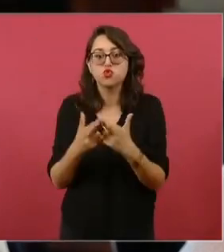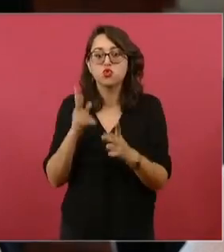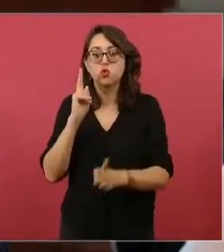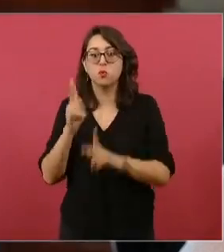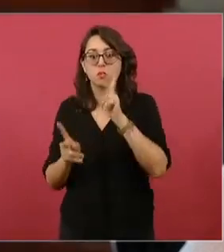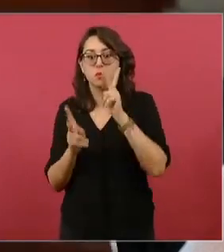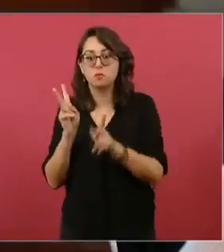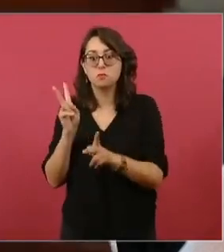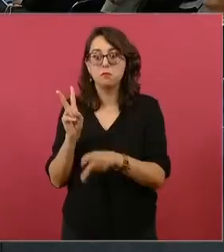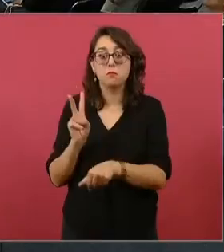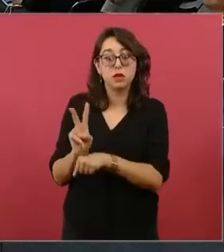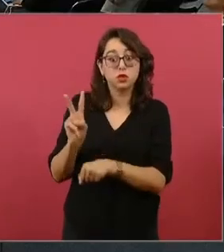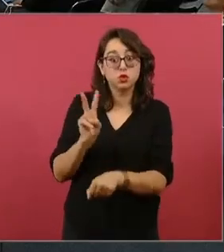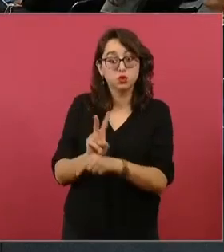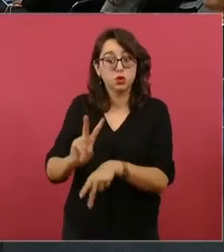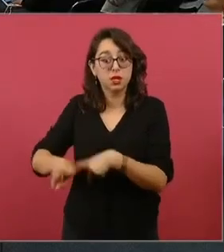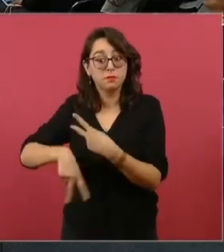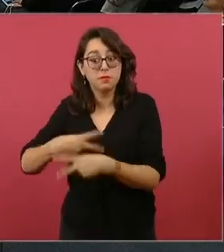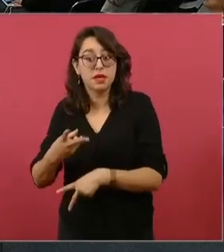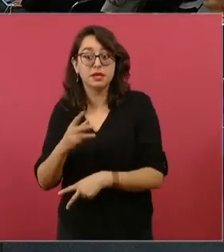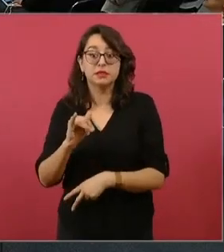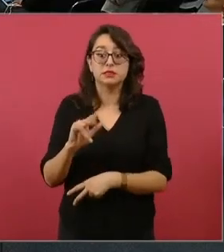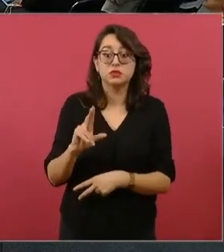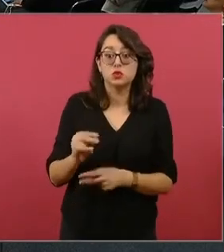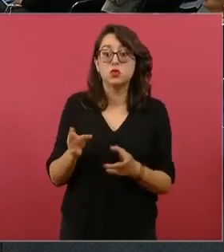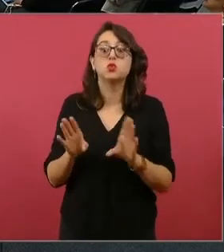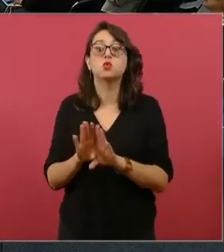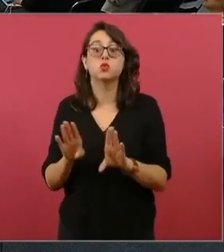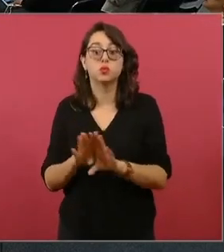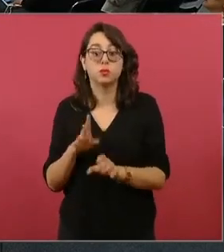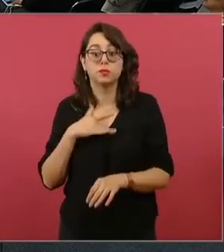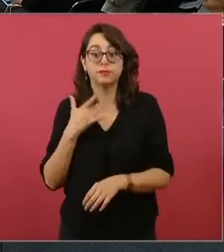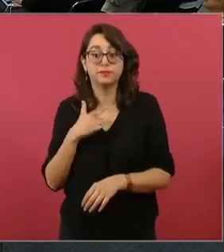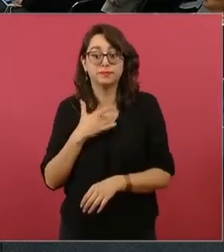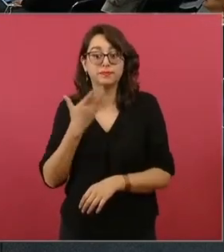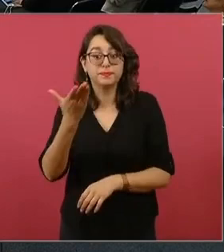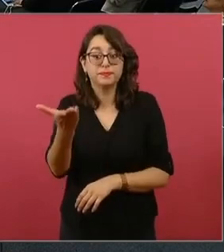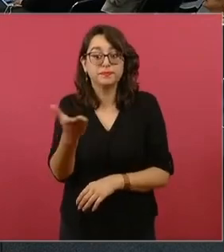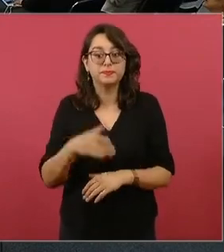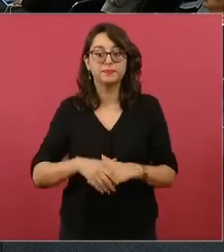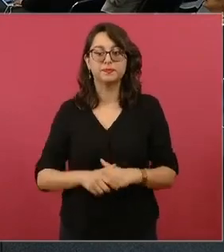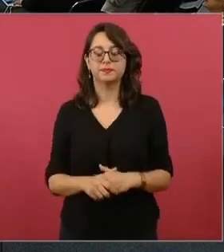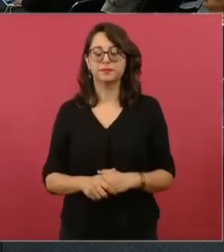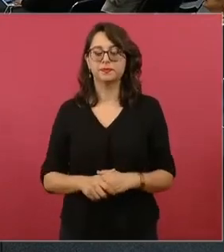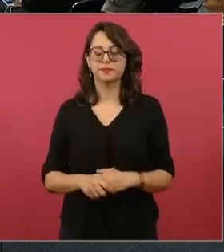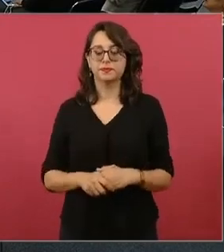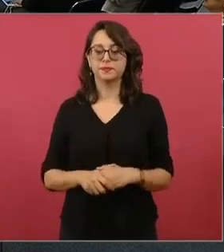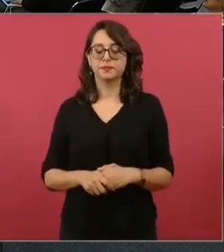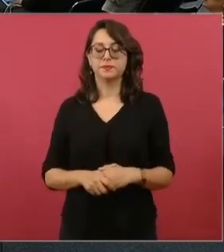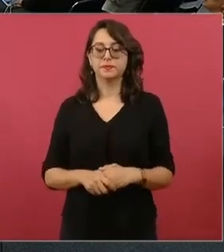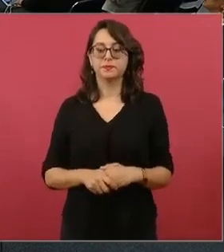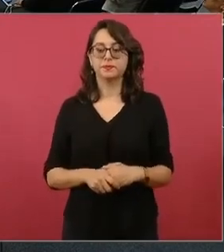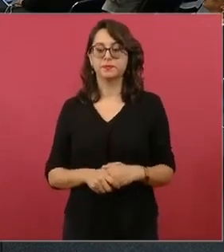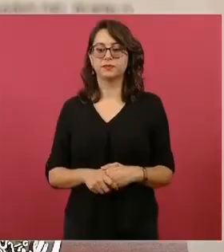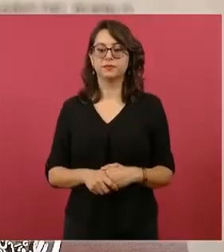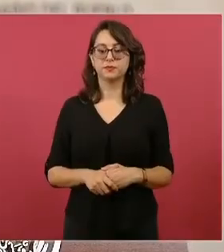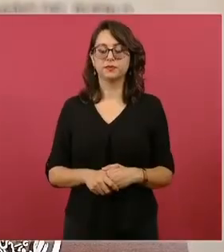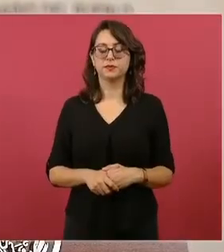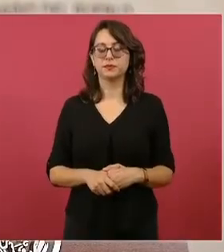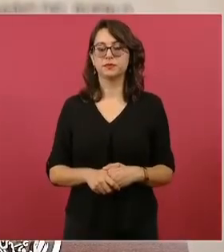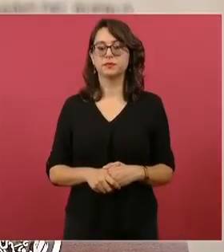el país Venezuela. Gracias, señor presidente. Bueno, acerca de lo primero,